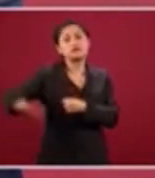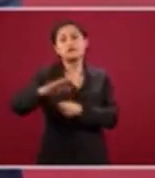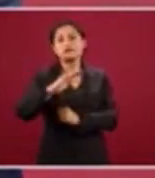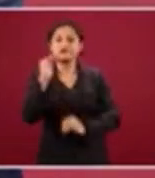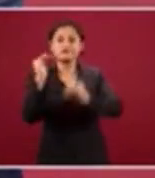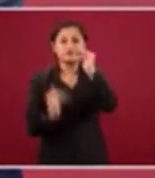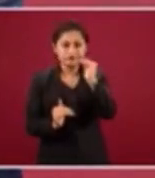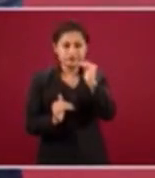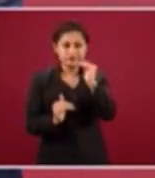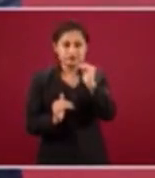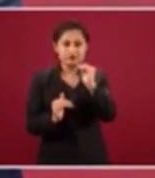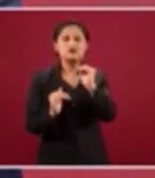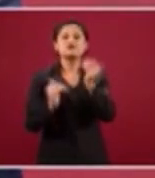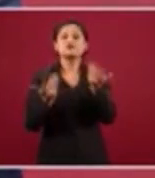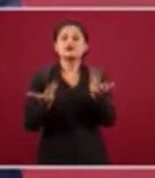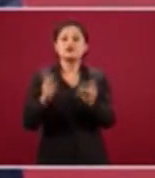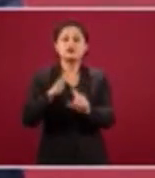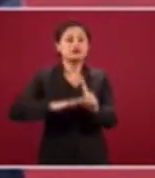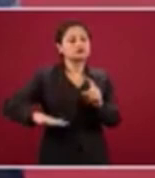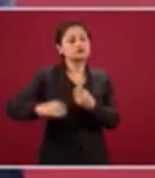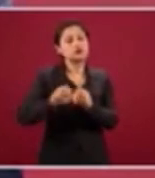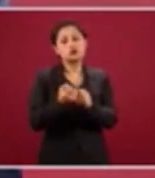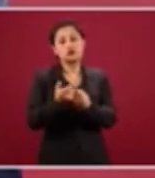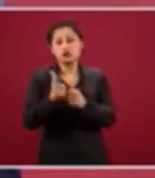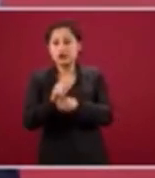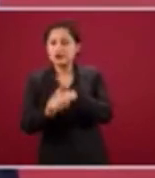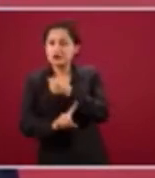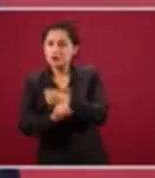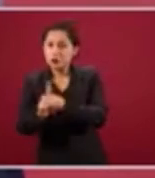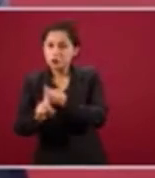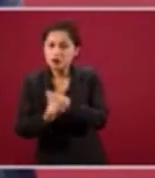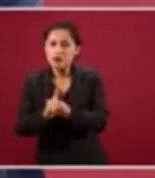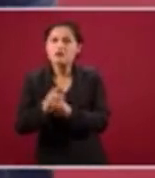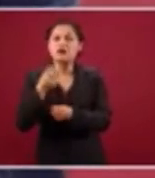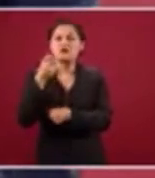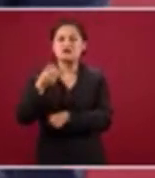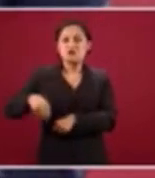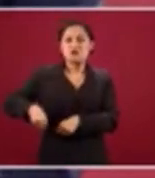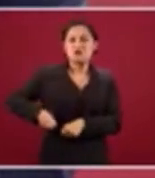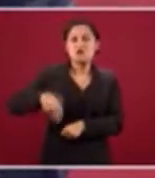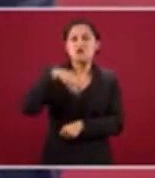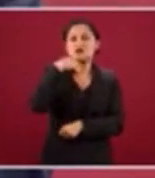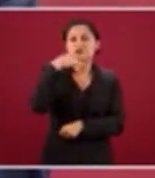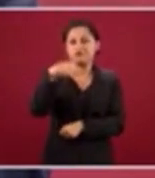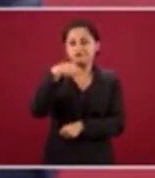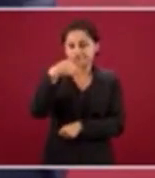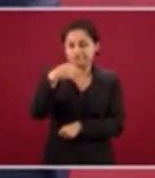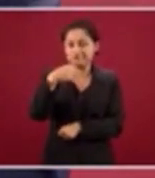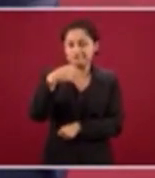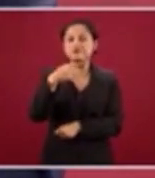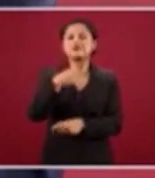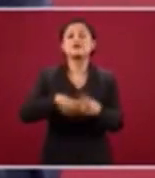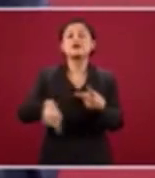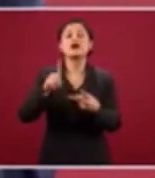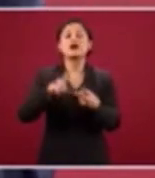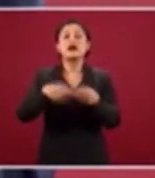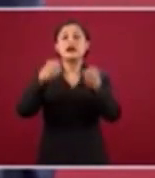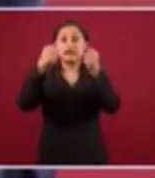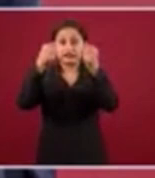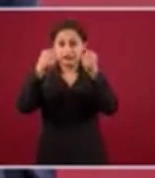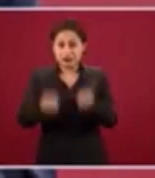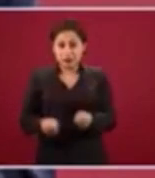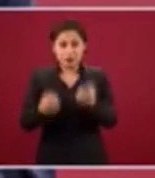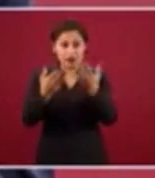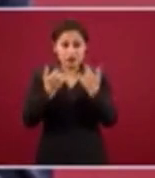económica y social. Y la corrupción es la causa principal en México de la inseguridad y de la